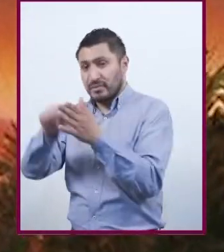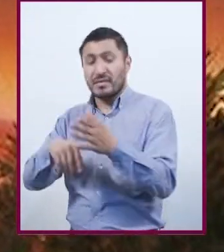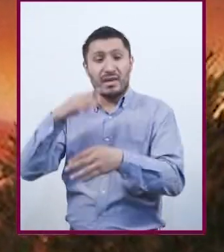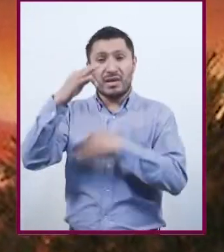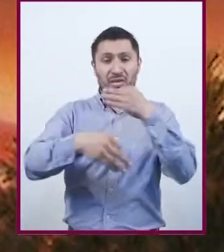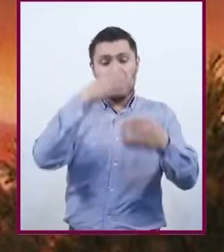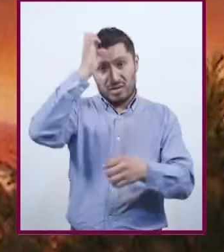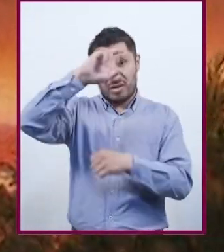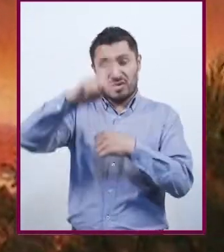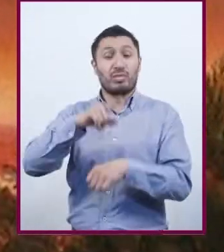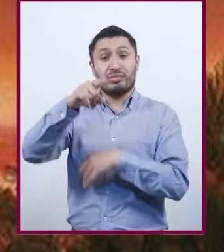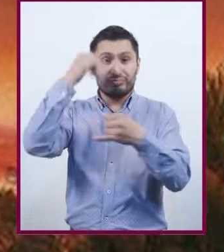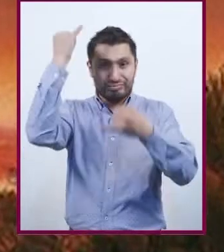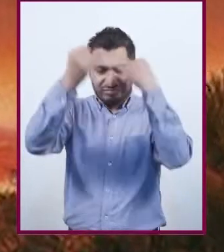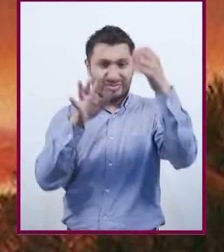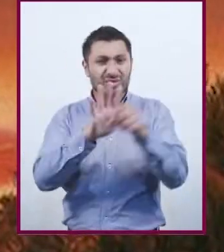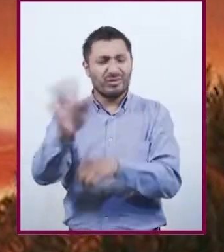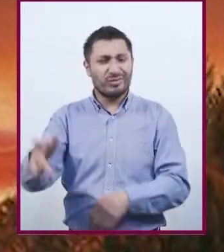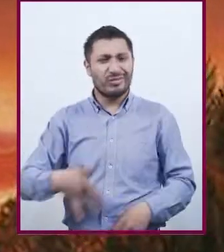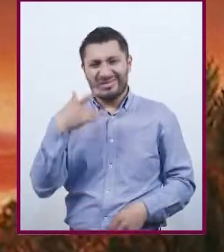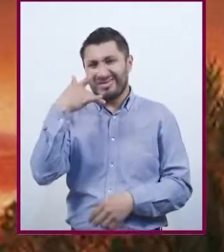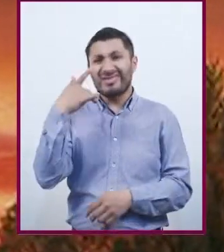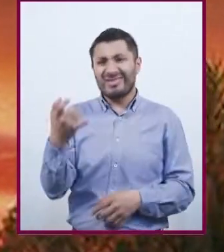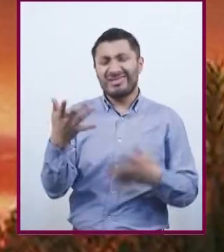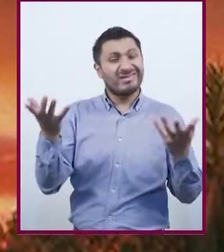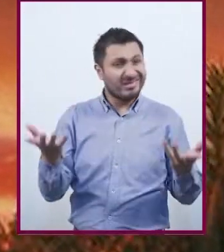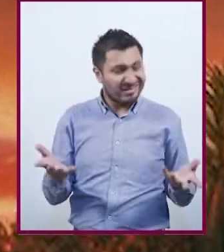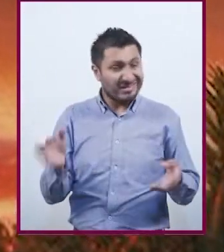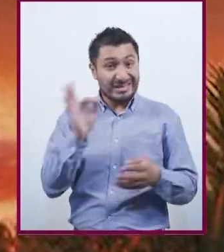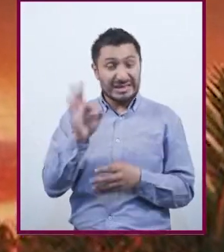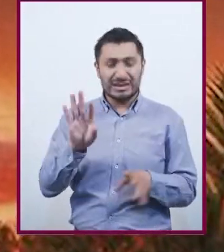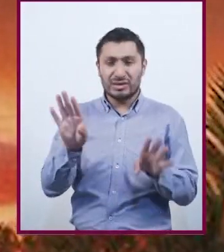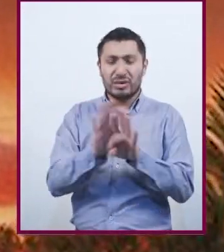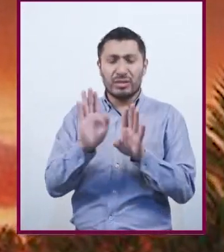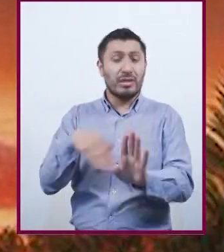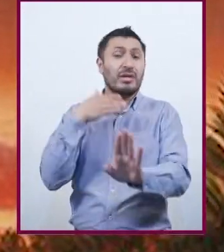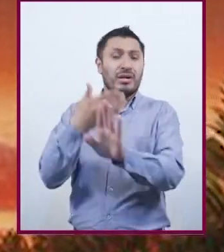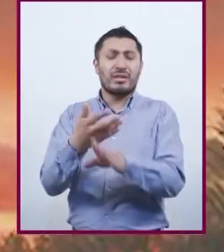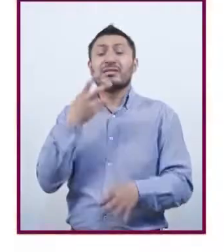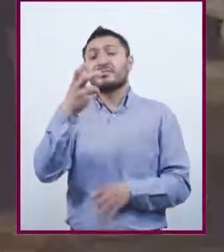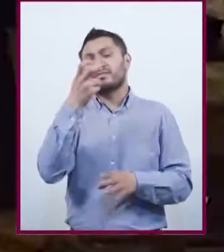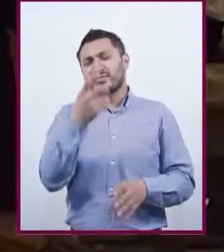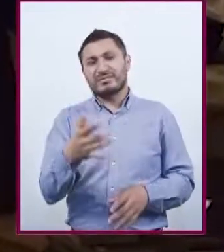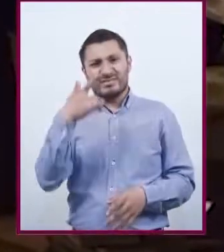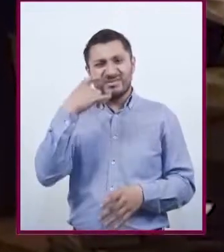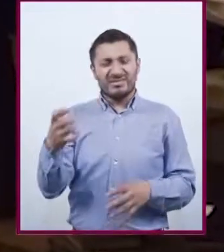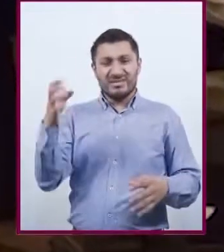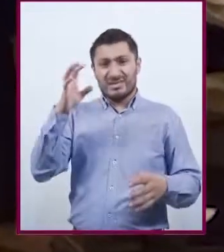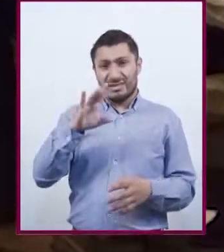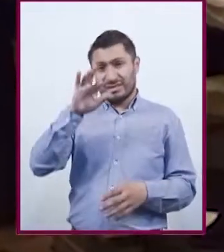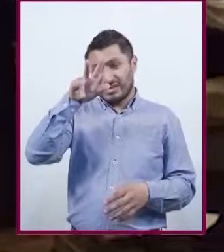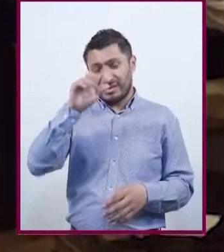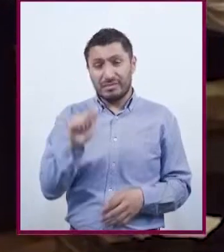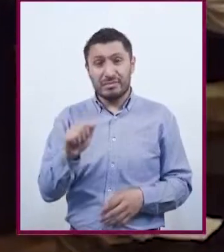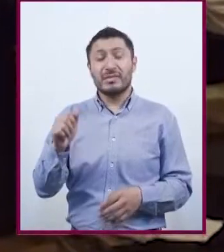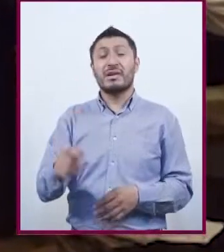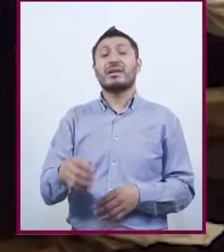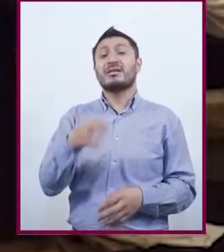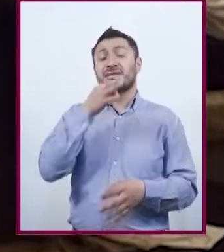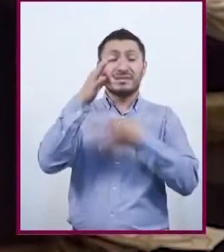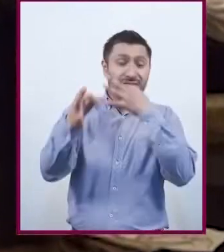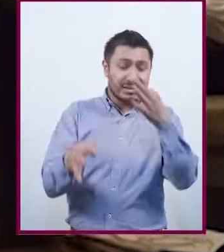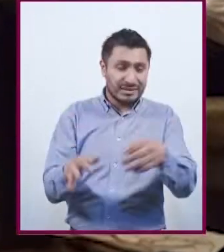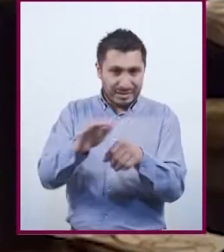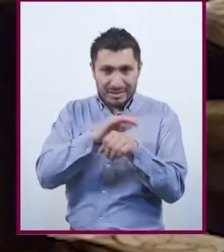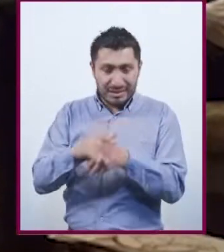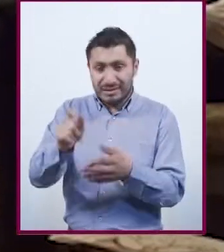prácticamente toda Europa. ¿Te imaginas qué sensación tan rara? Tal vez afectado por ese extraño clima, el anfitrión